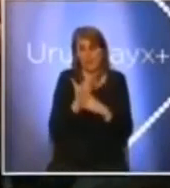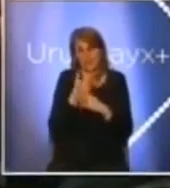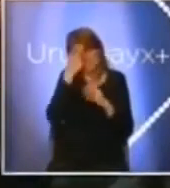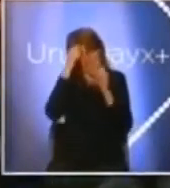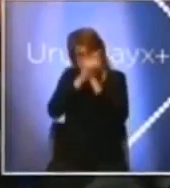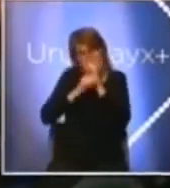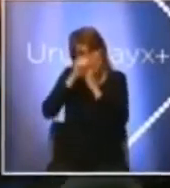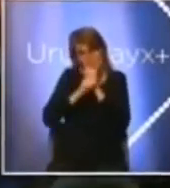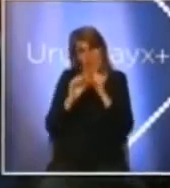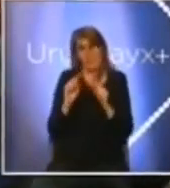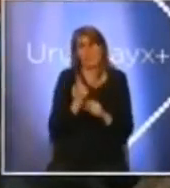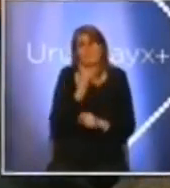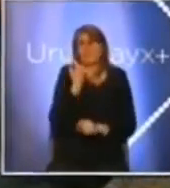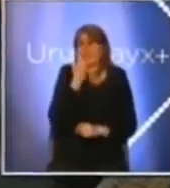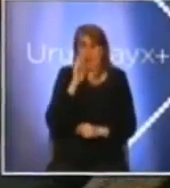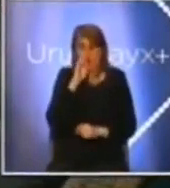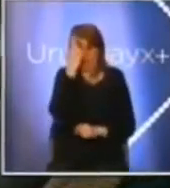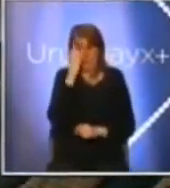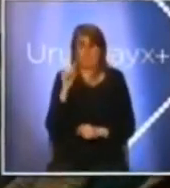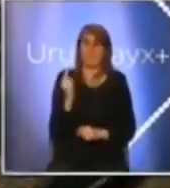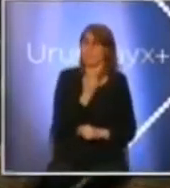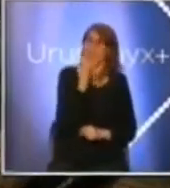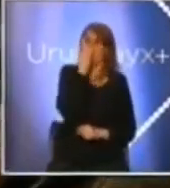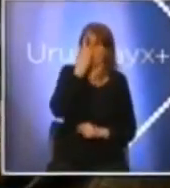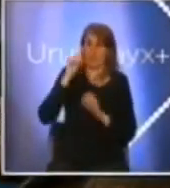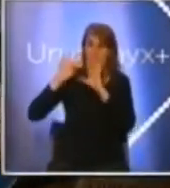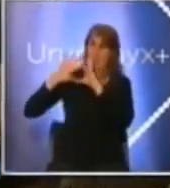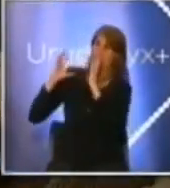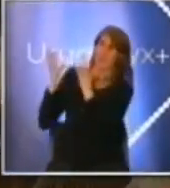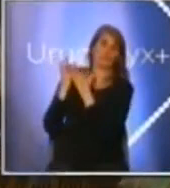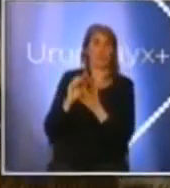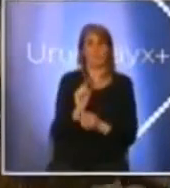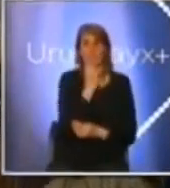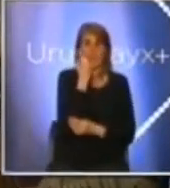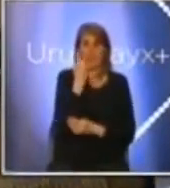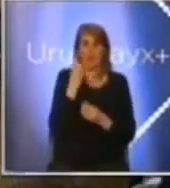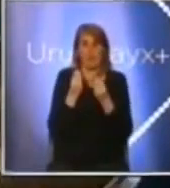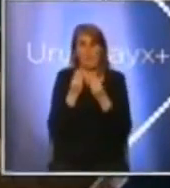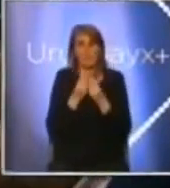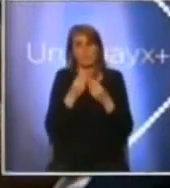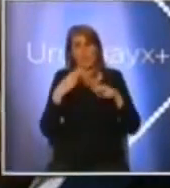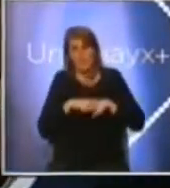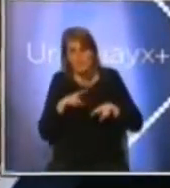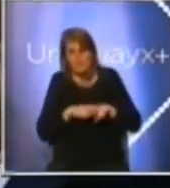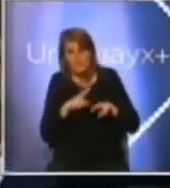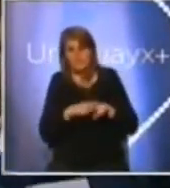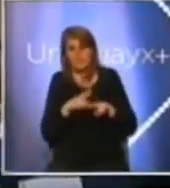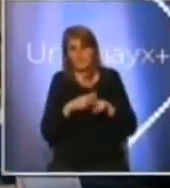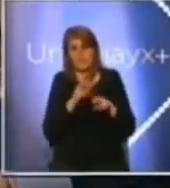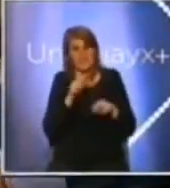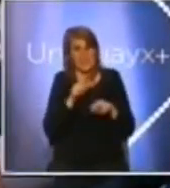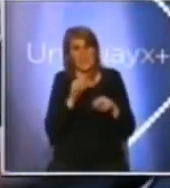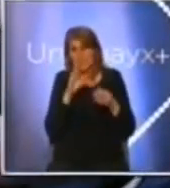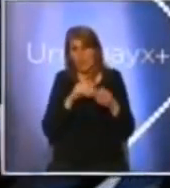ejemplo, ser el primer país del mundo con el 100% del rodeo bovino trazado